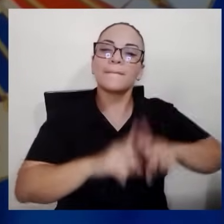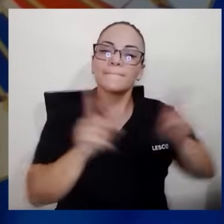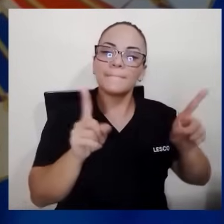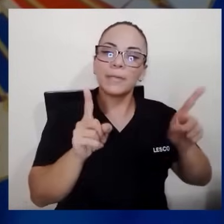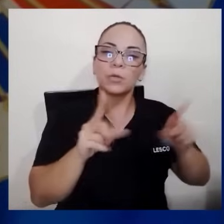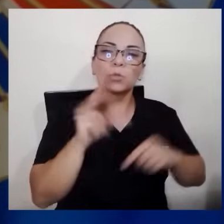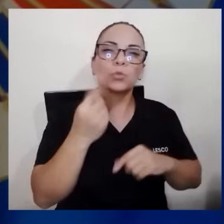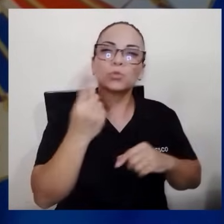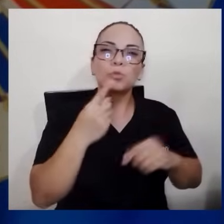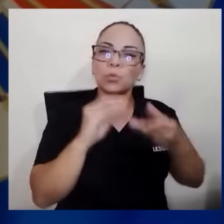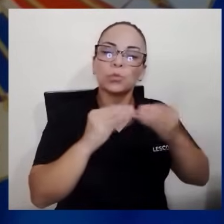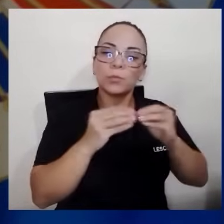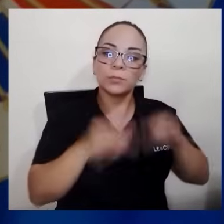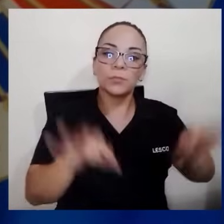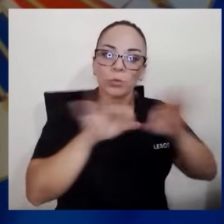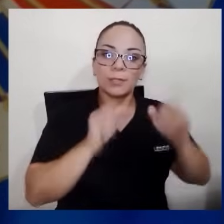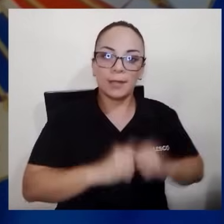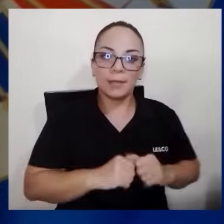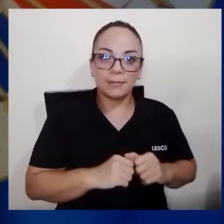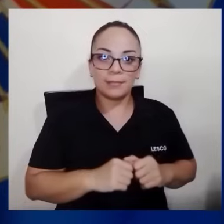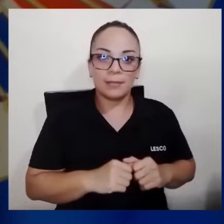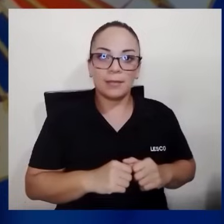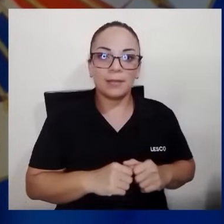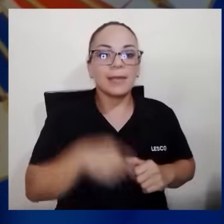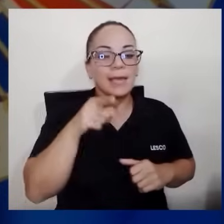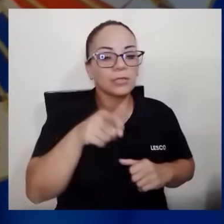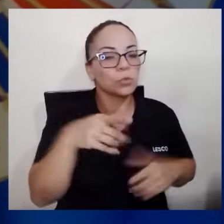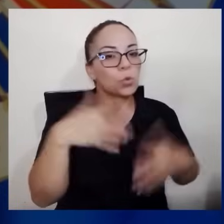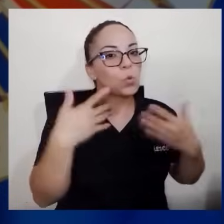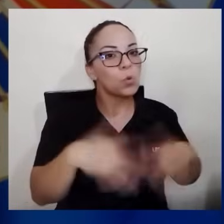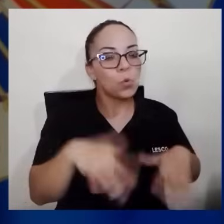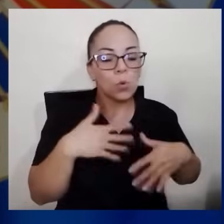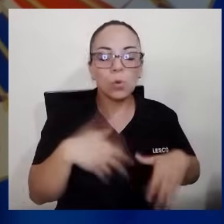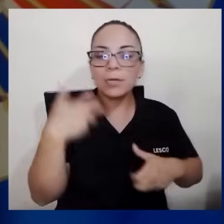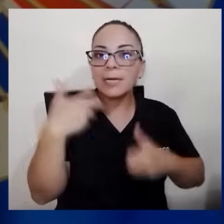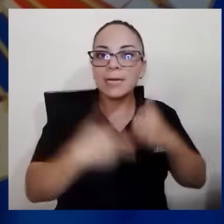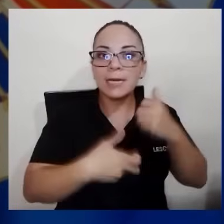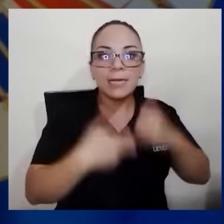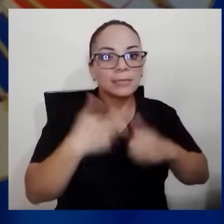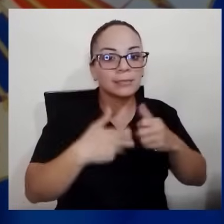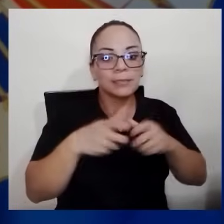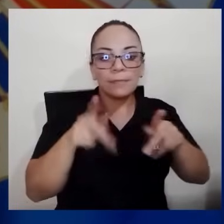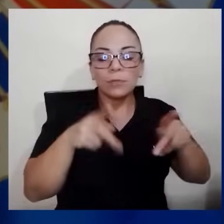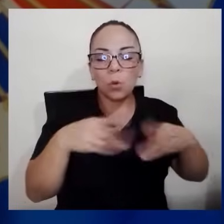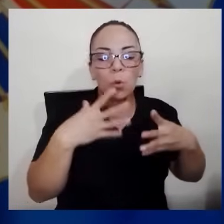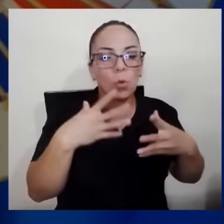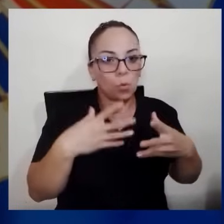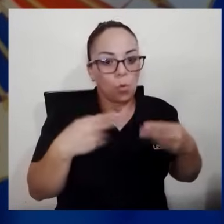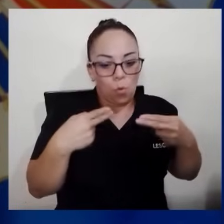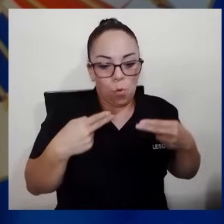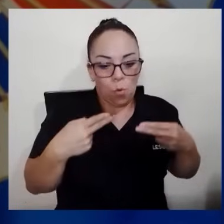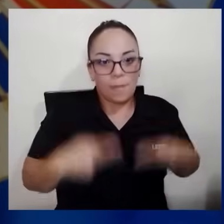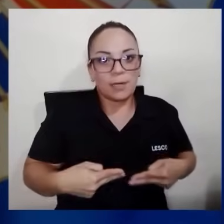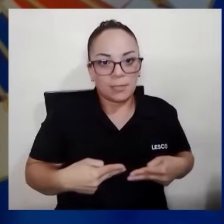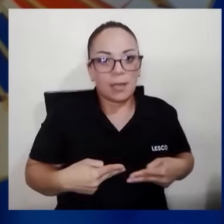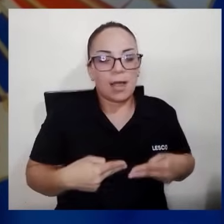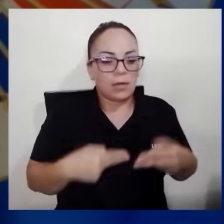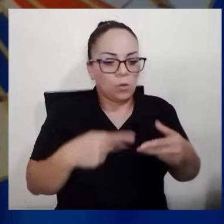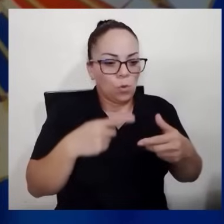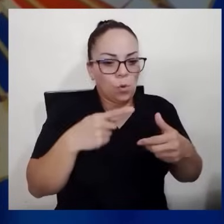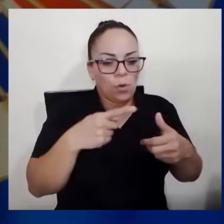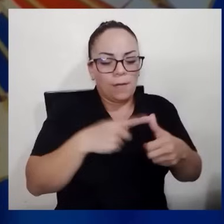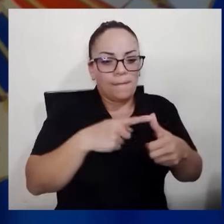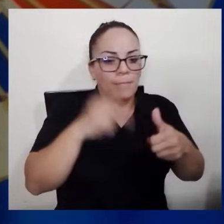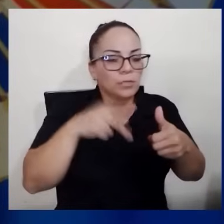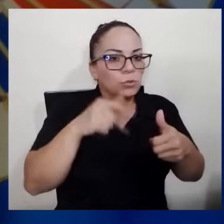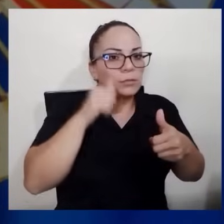cifras se trata de una crisis humanitaria de gente de niños de adultos